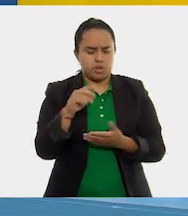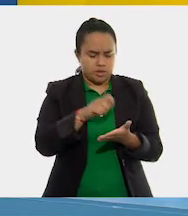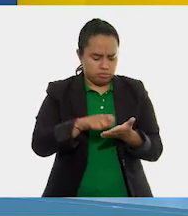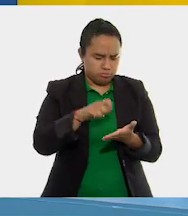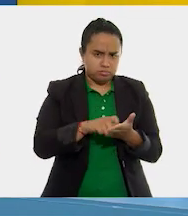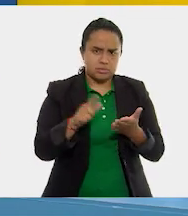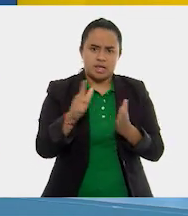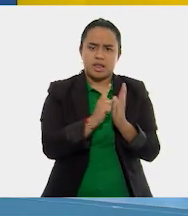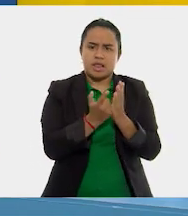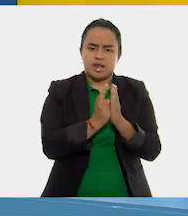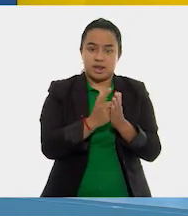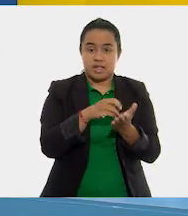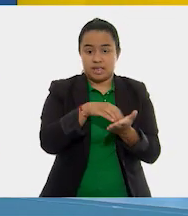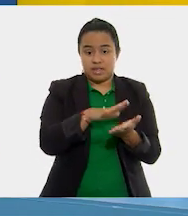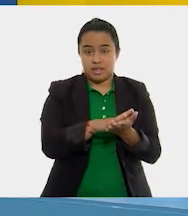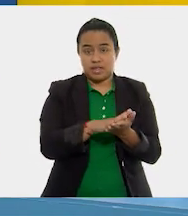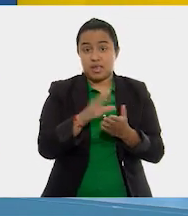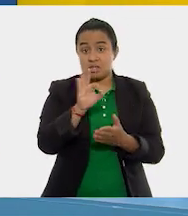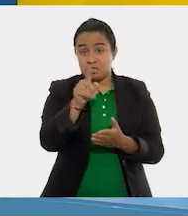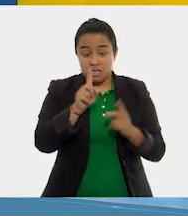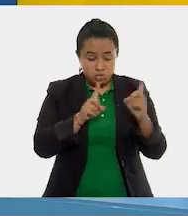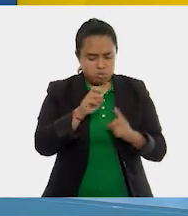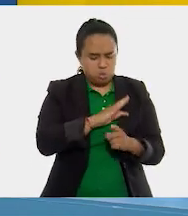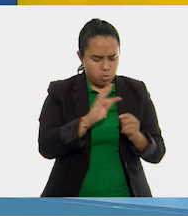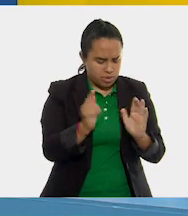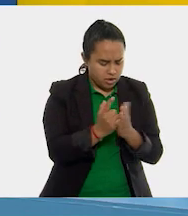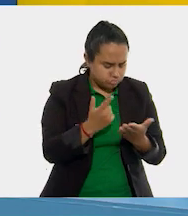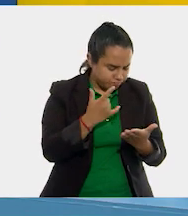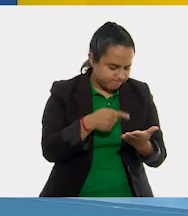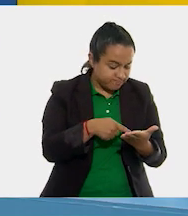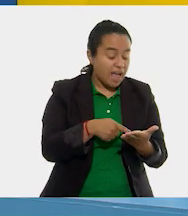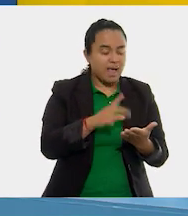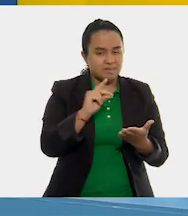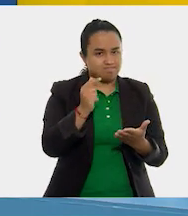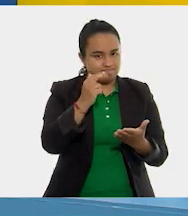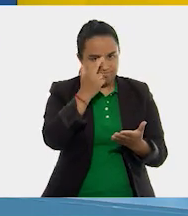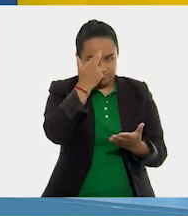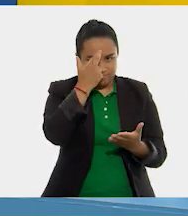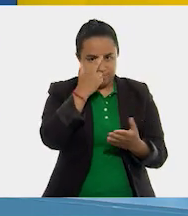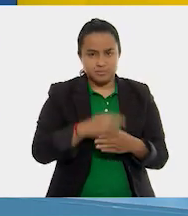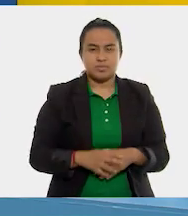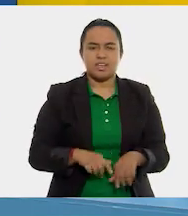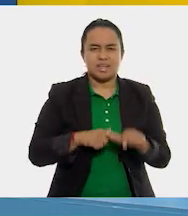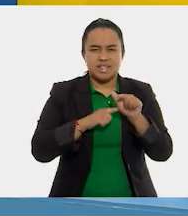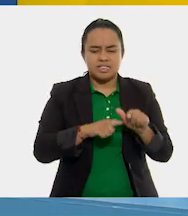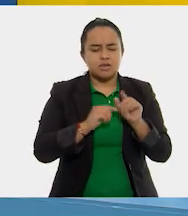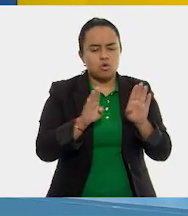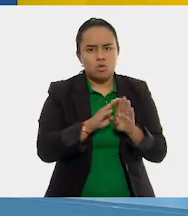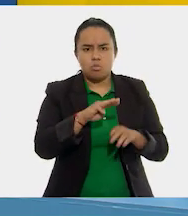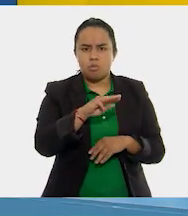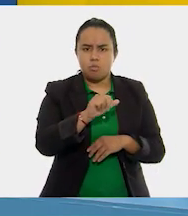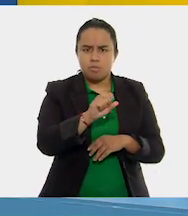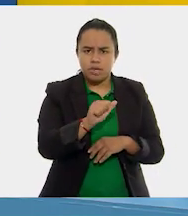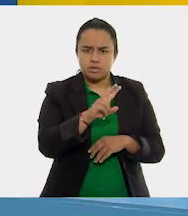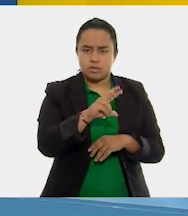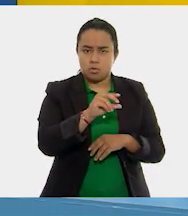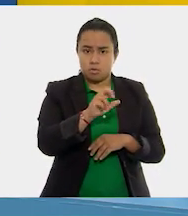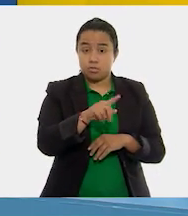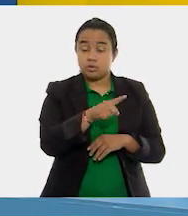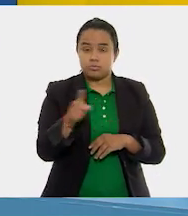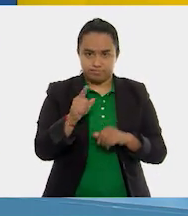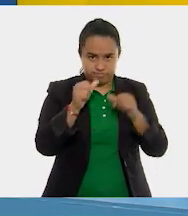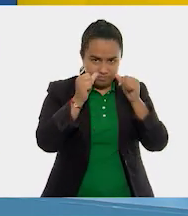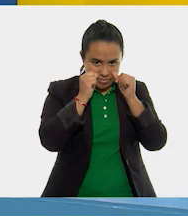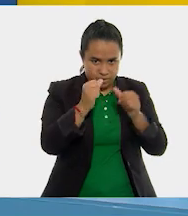notas en su libro si hay algunas dudas. Para continuar con el estudio de las propiedades de la masa y el volumen, les pido que pongan atención